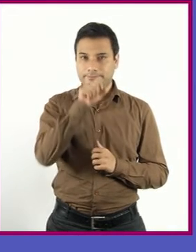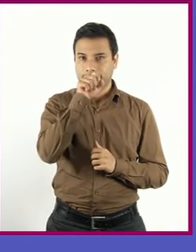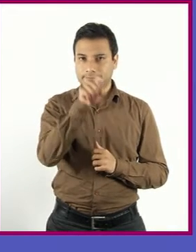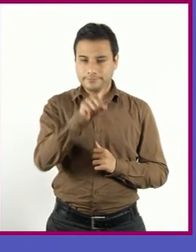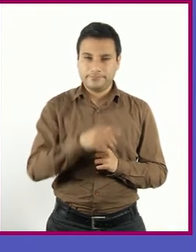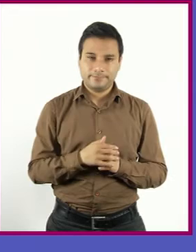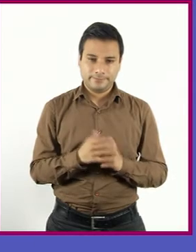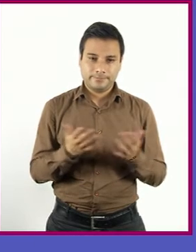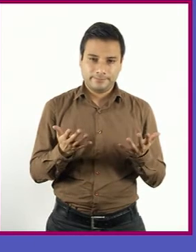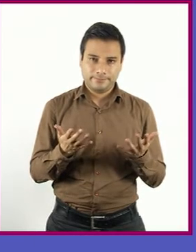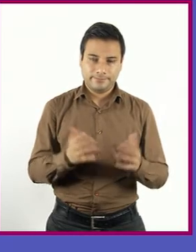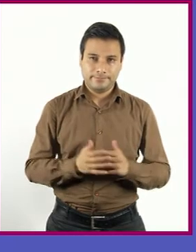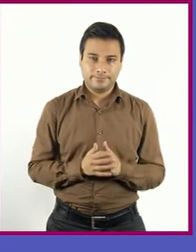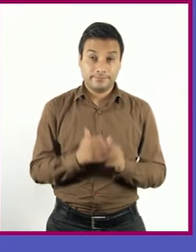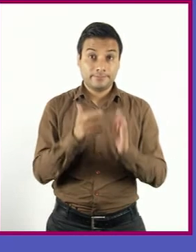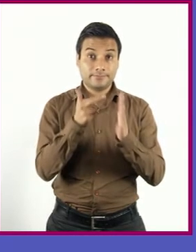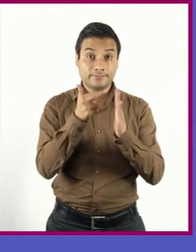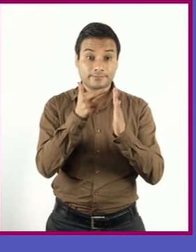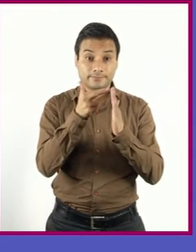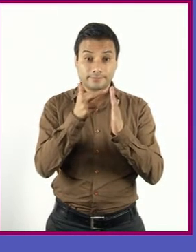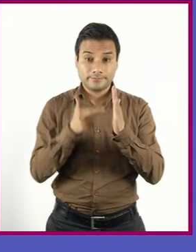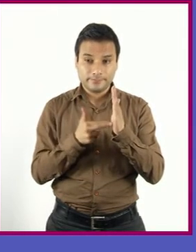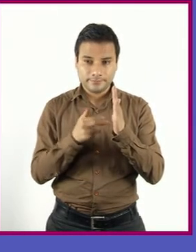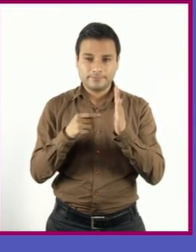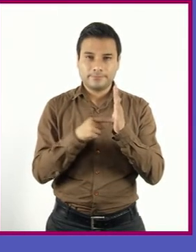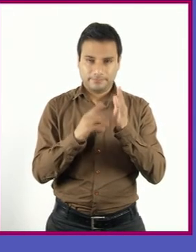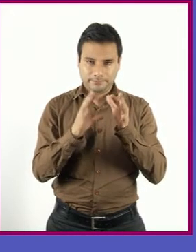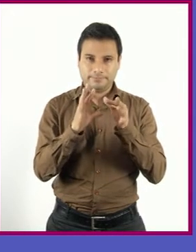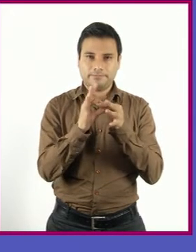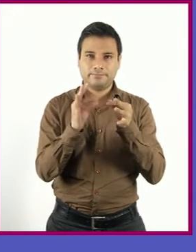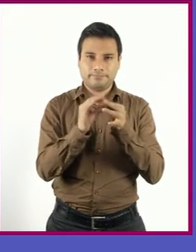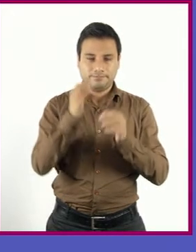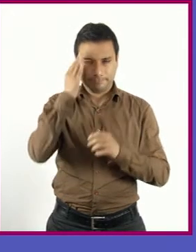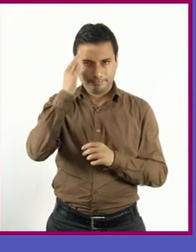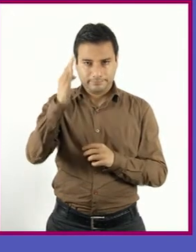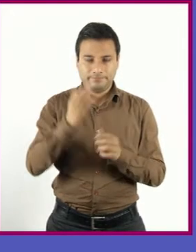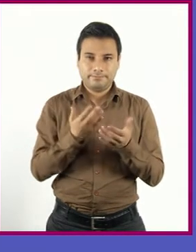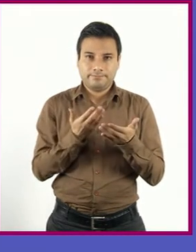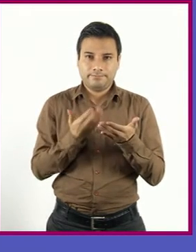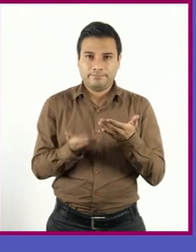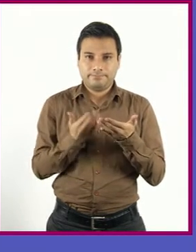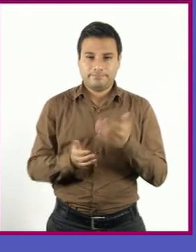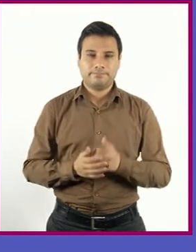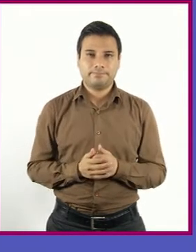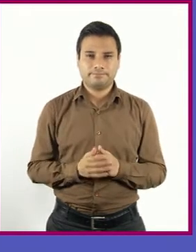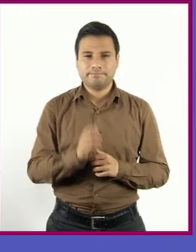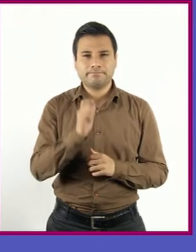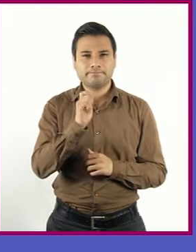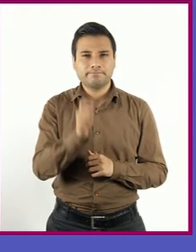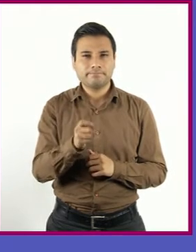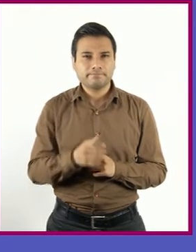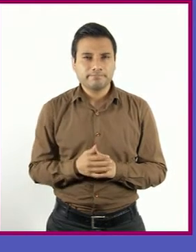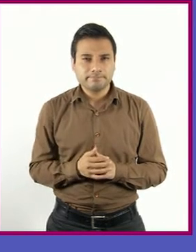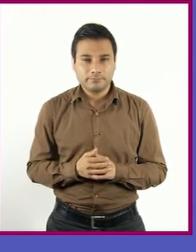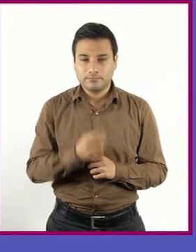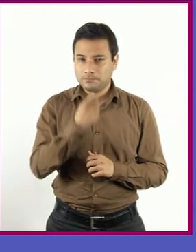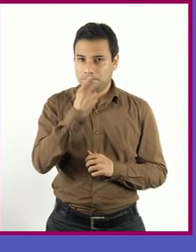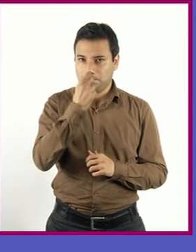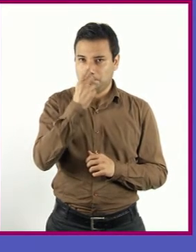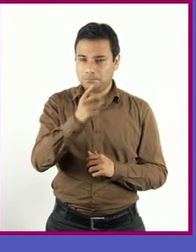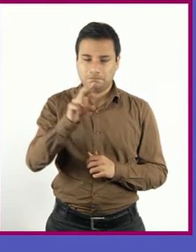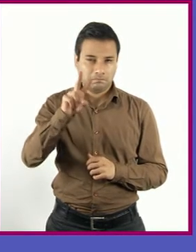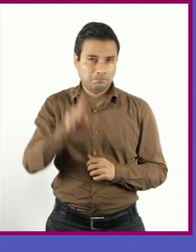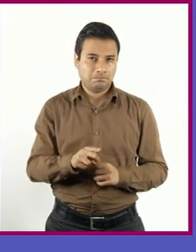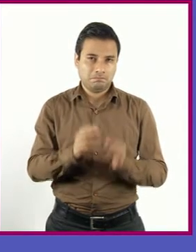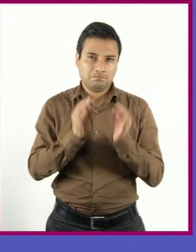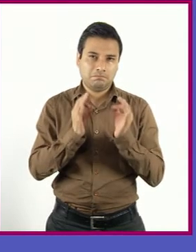manera habitual en los reglamentos conjugaciones en tiempo presente, que refieren verdades efectivas como